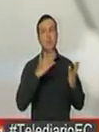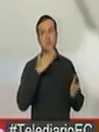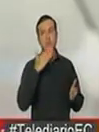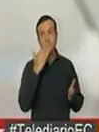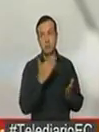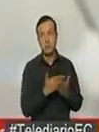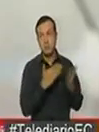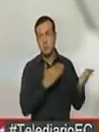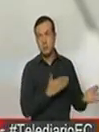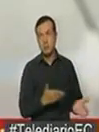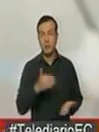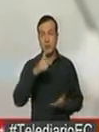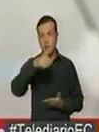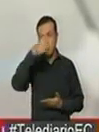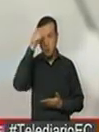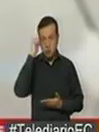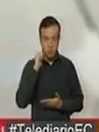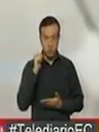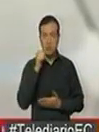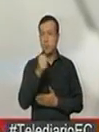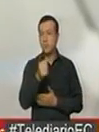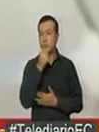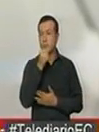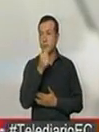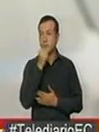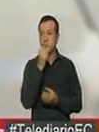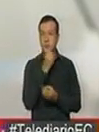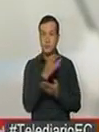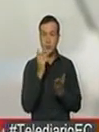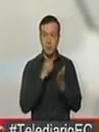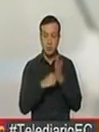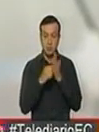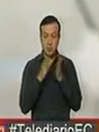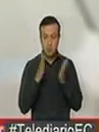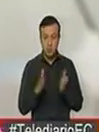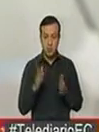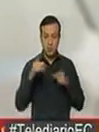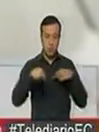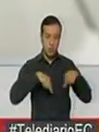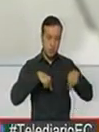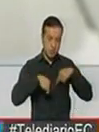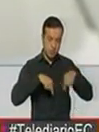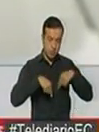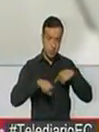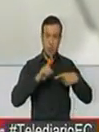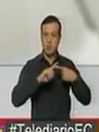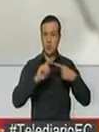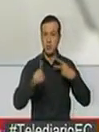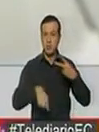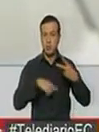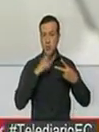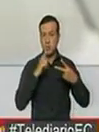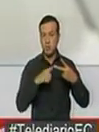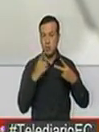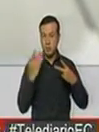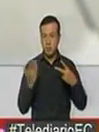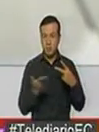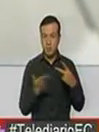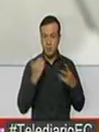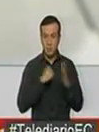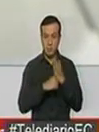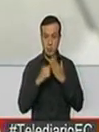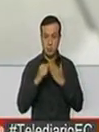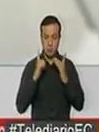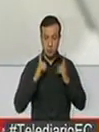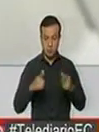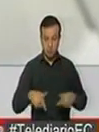invitación. El día de ayer tuvimos una rueda de prensa con varios ministros. Estaba Transporte, estaba también la ministra de